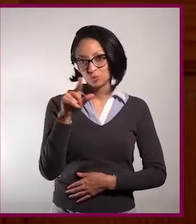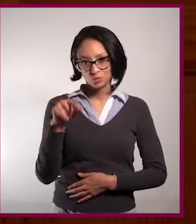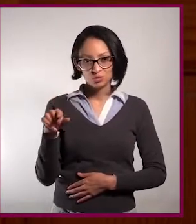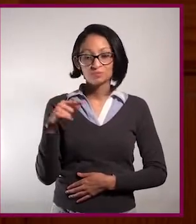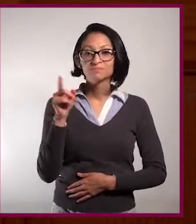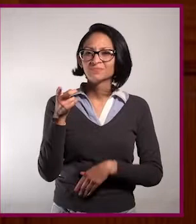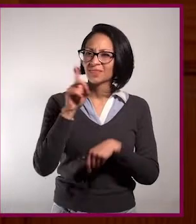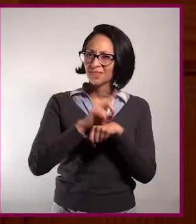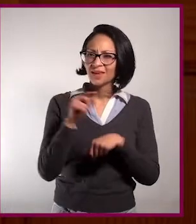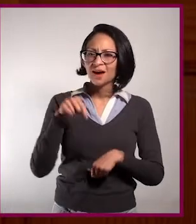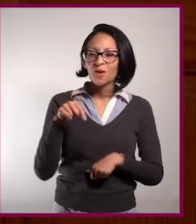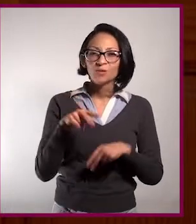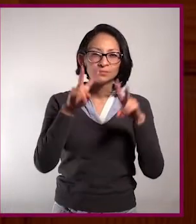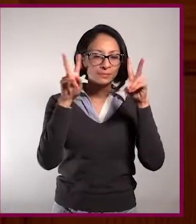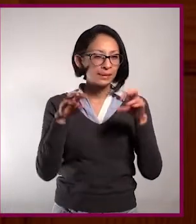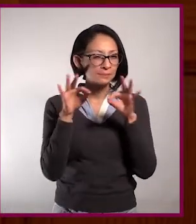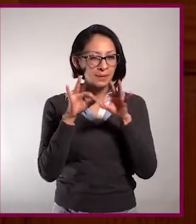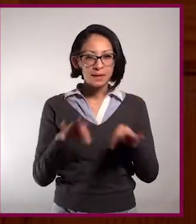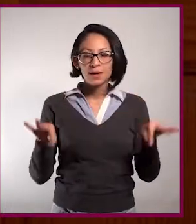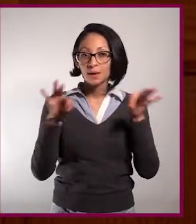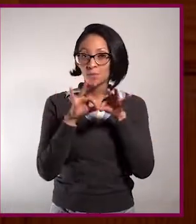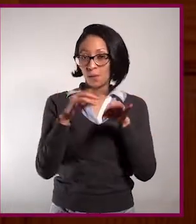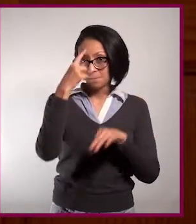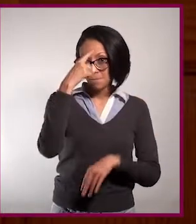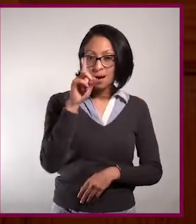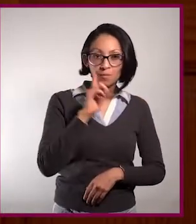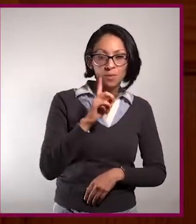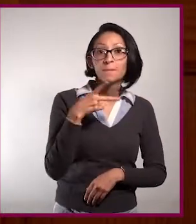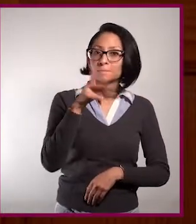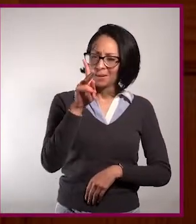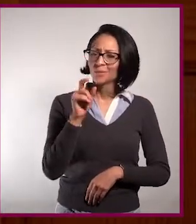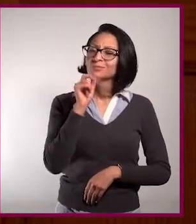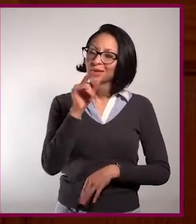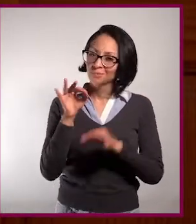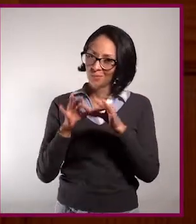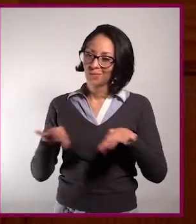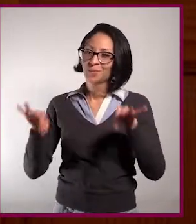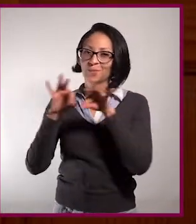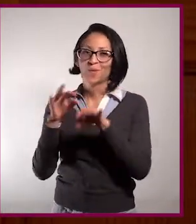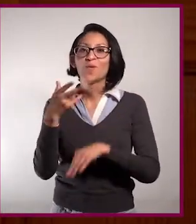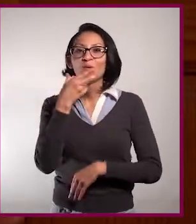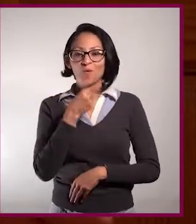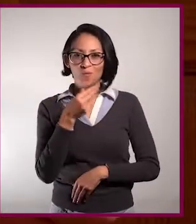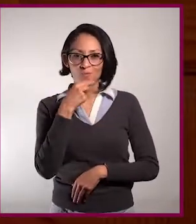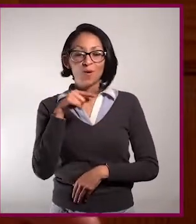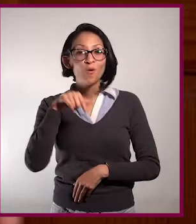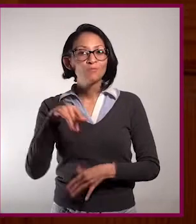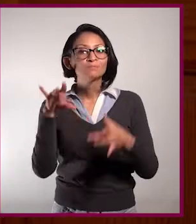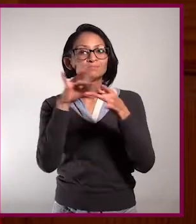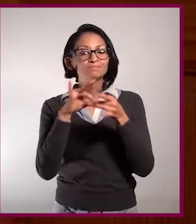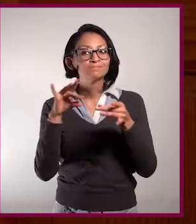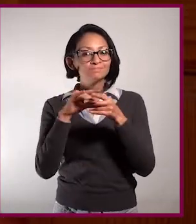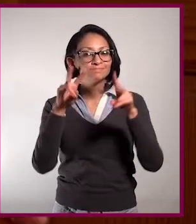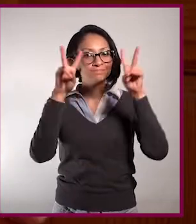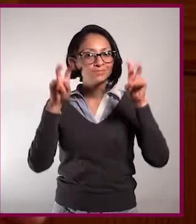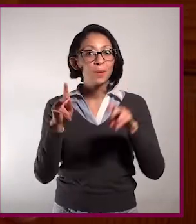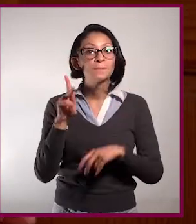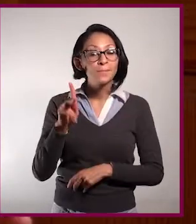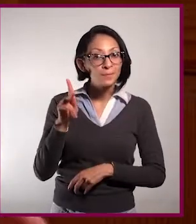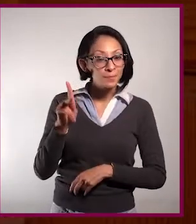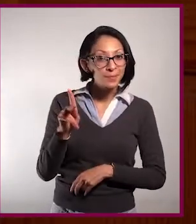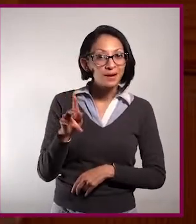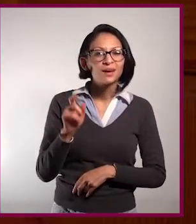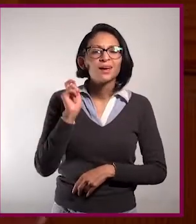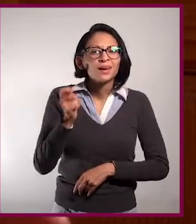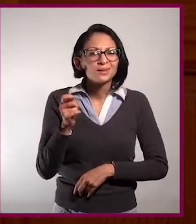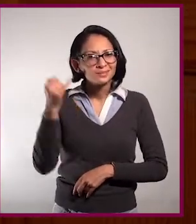tema vital para las mujeres, pero que sin duda también les compete a los hombres. Hoy hablaremos de la menstruación, de las creencias,